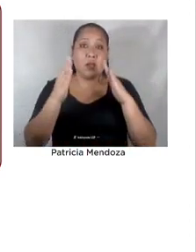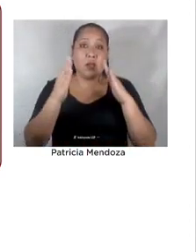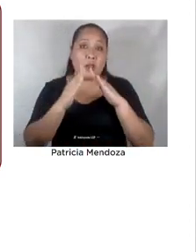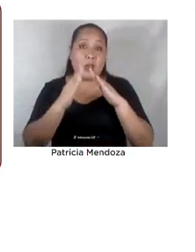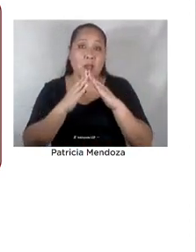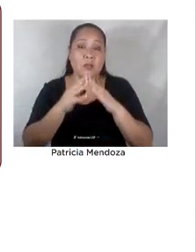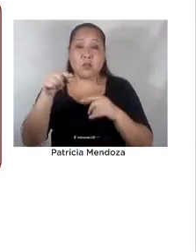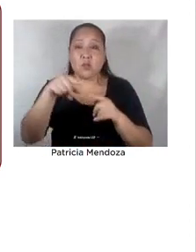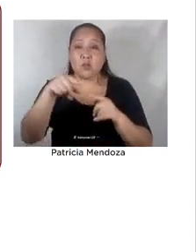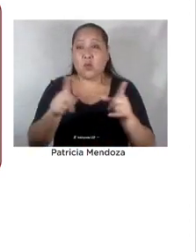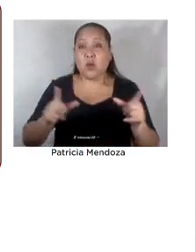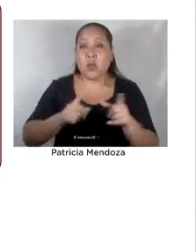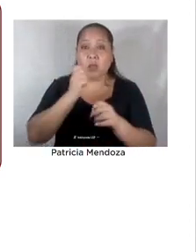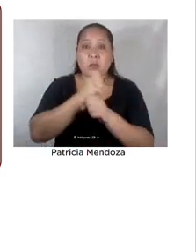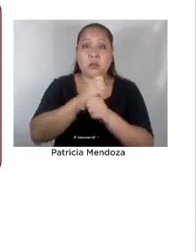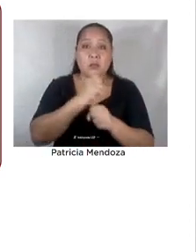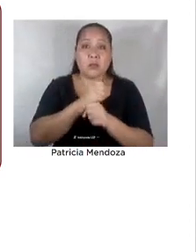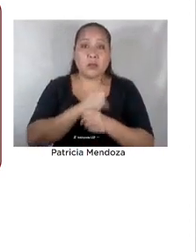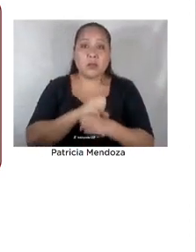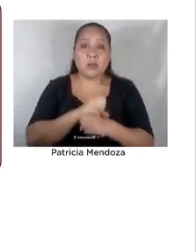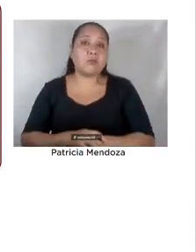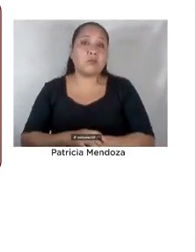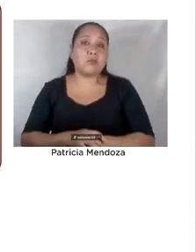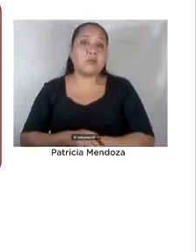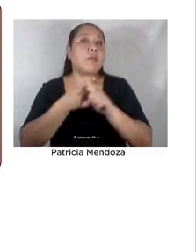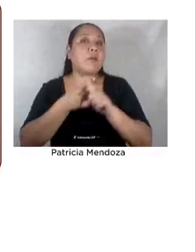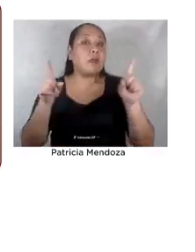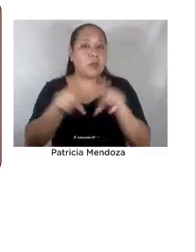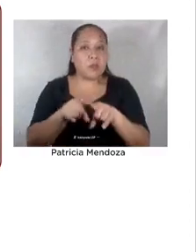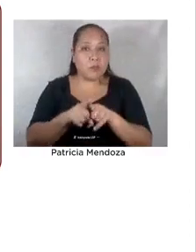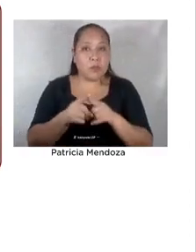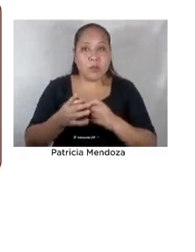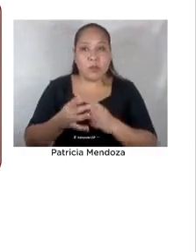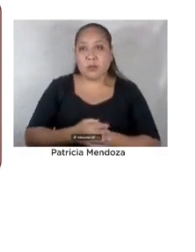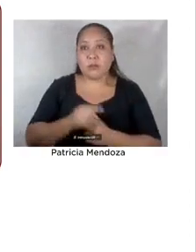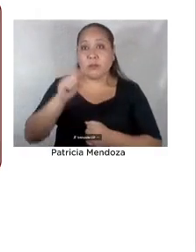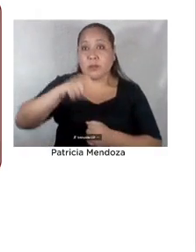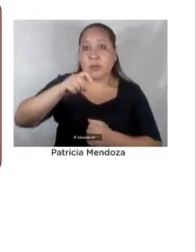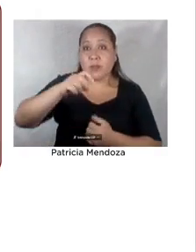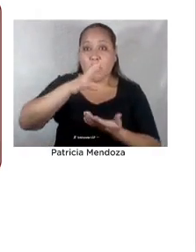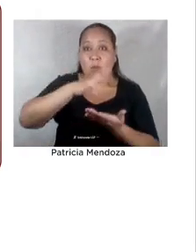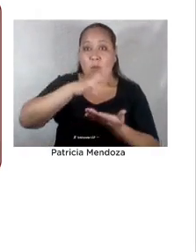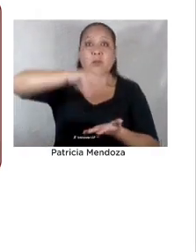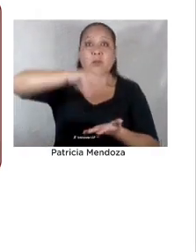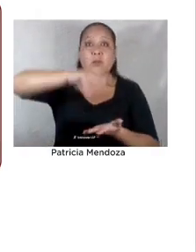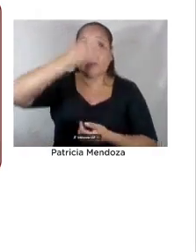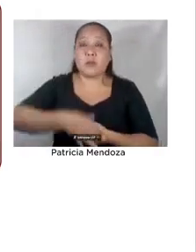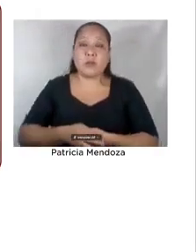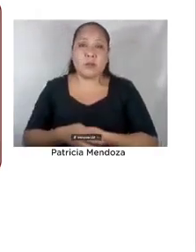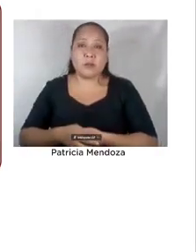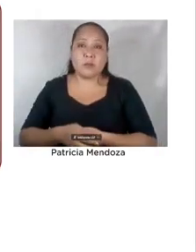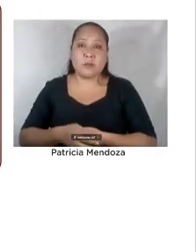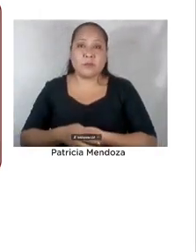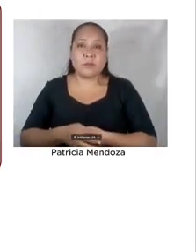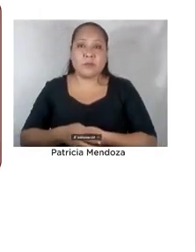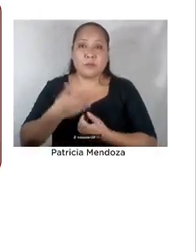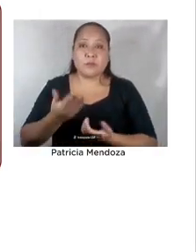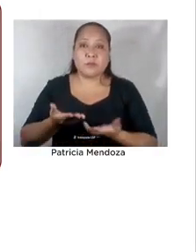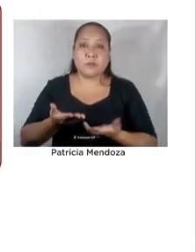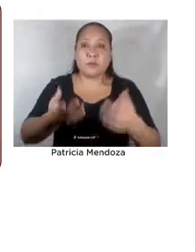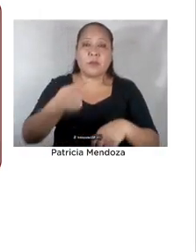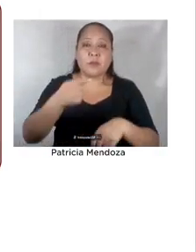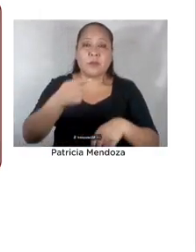de trabajo, pero también tenemos que aprender a darnos espacio y